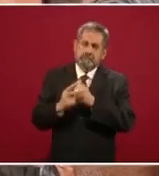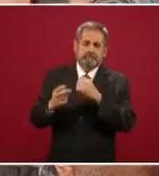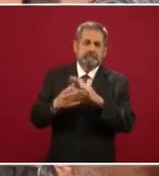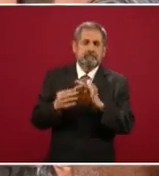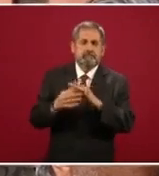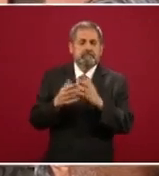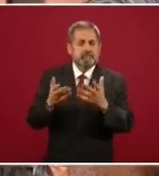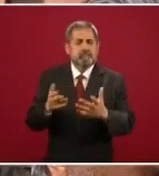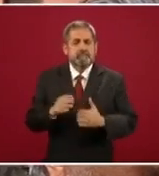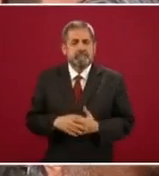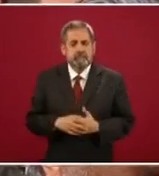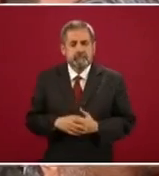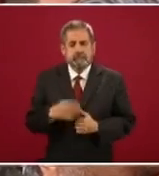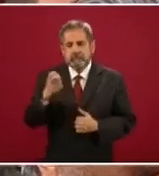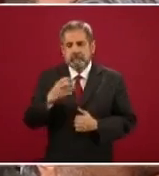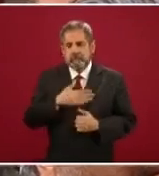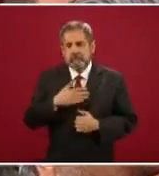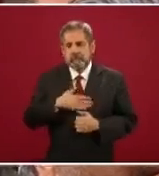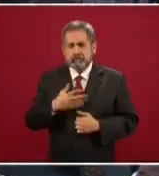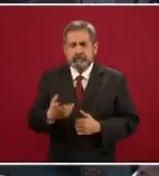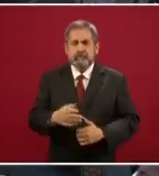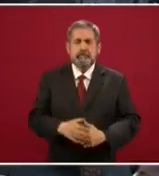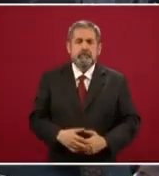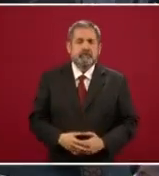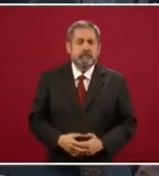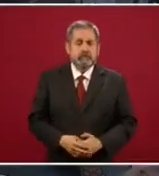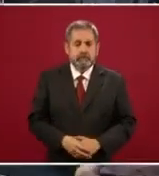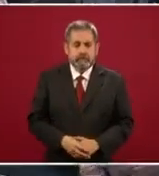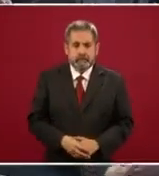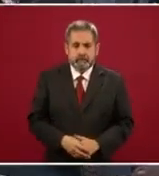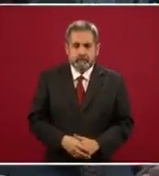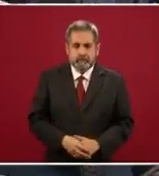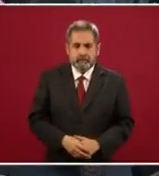Ya, esa sería mi… Sí, se está